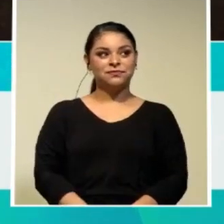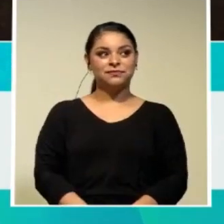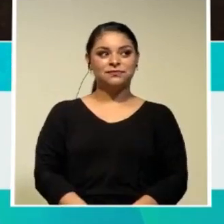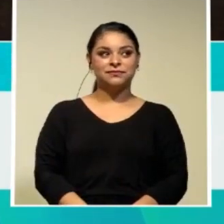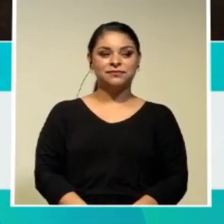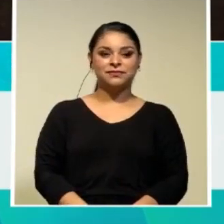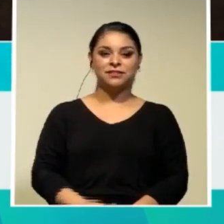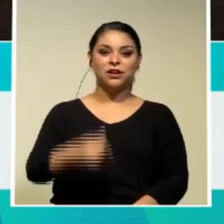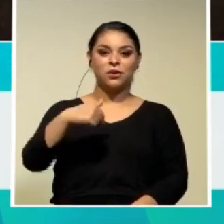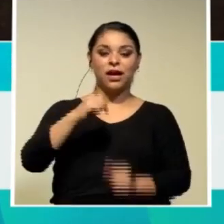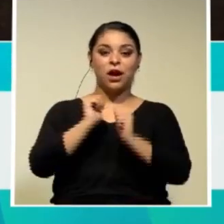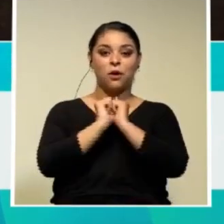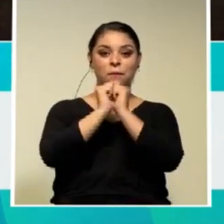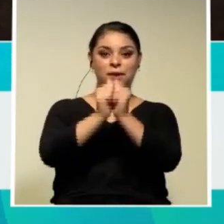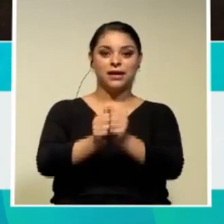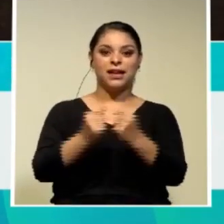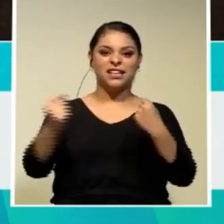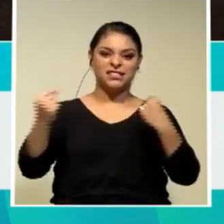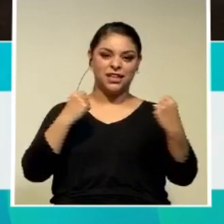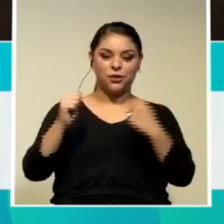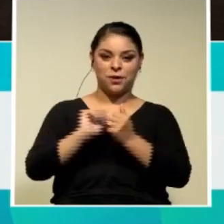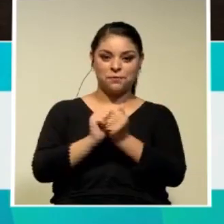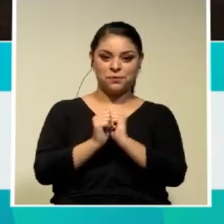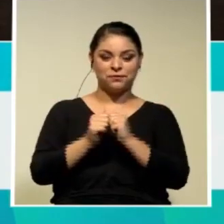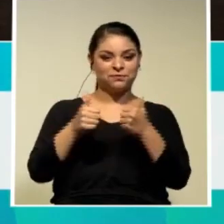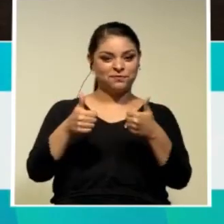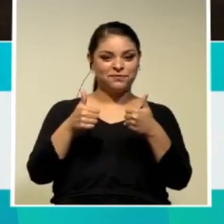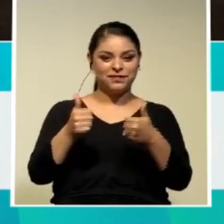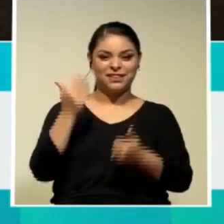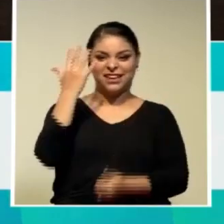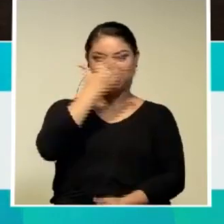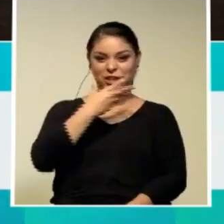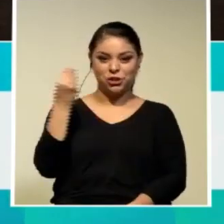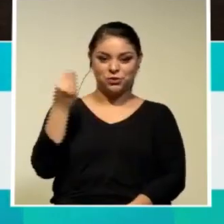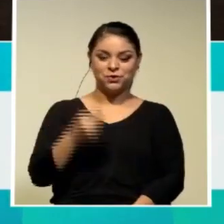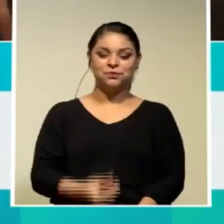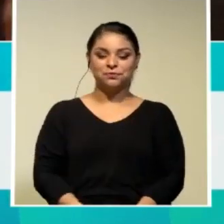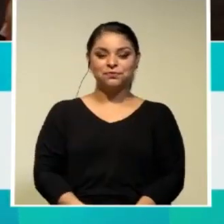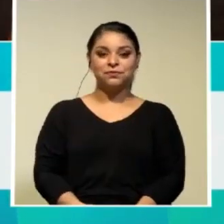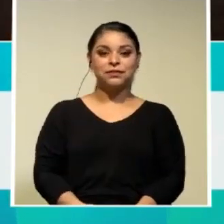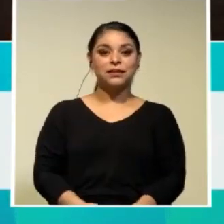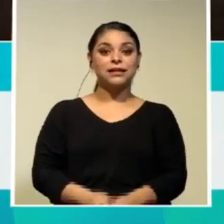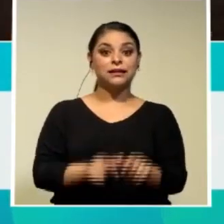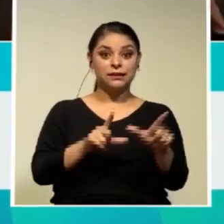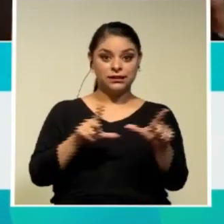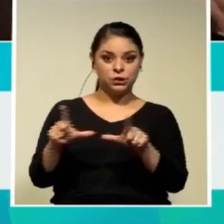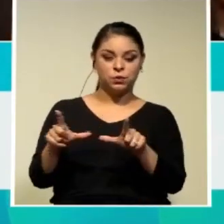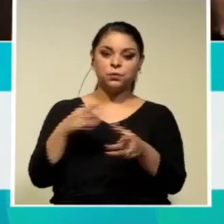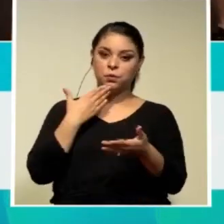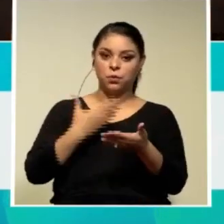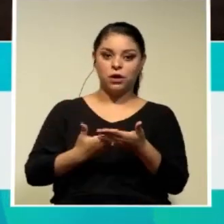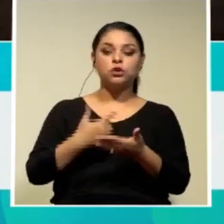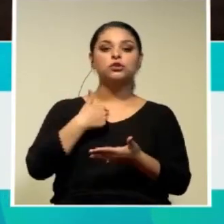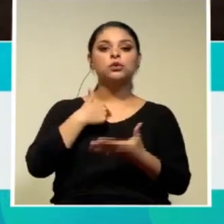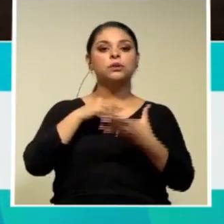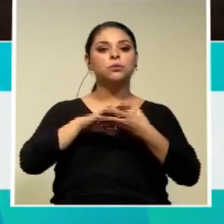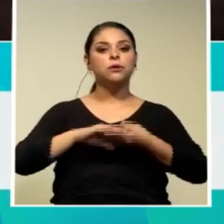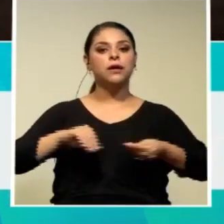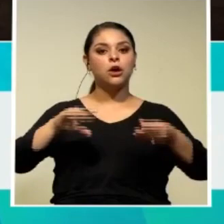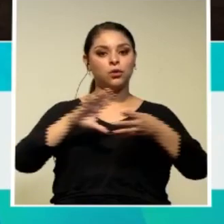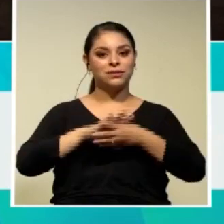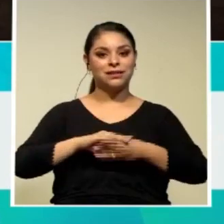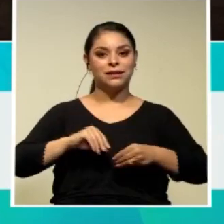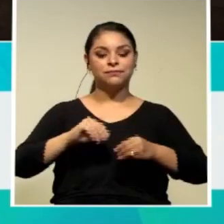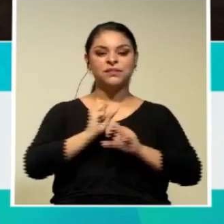deporte, ¿verdad? ¡Eso! ¡Qué lindos que están! ¡Listo! Ahora sí. Me imagino que sí. Bueno, voy a contarles. Vamos a hacer